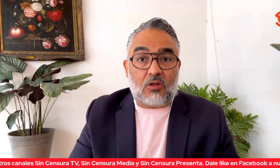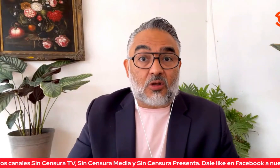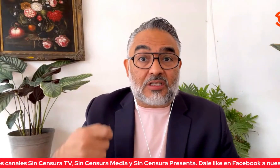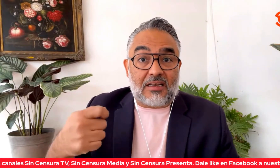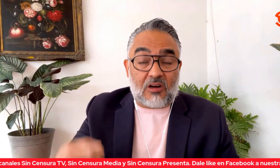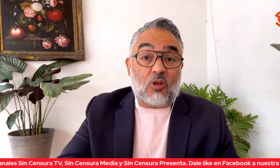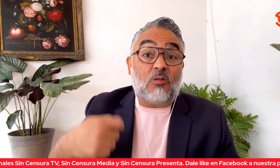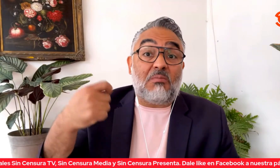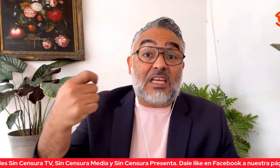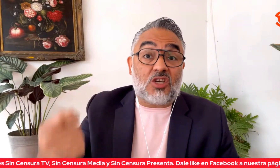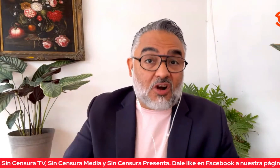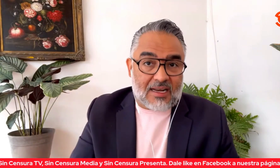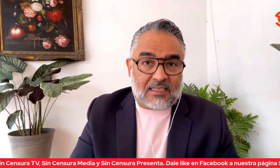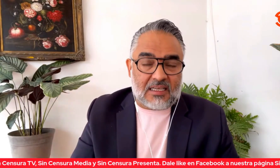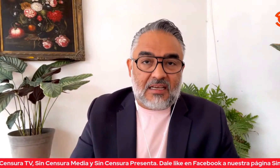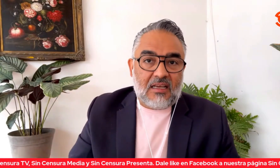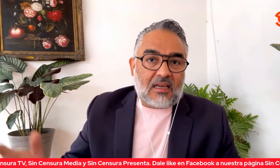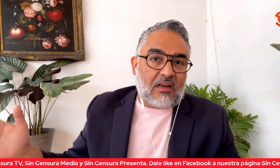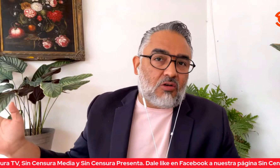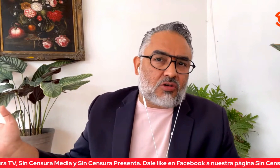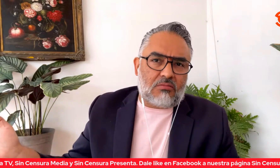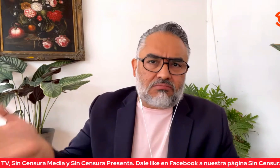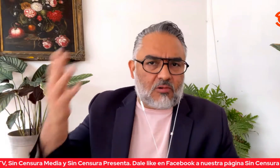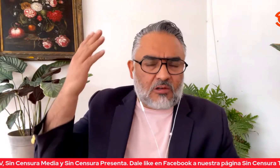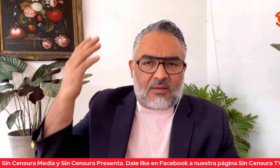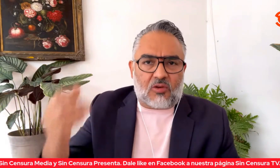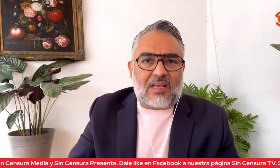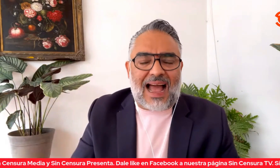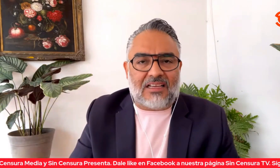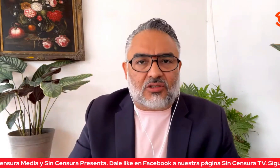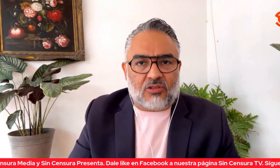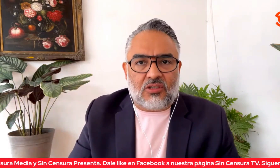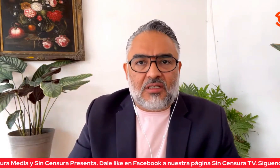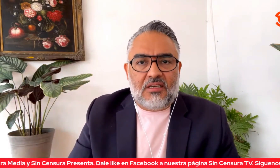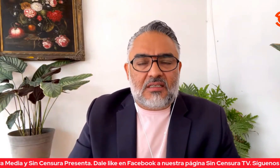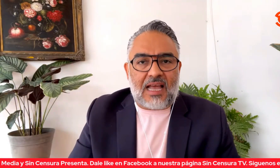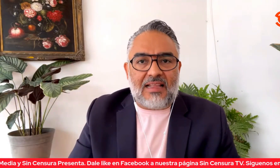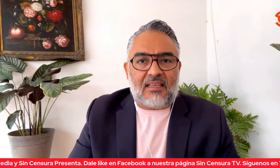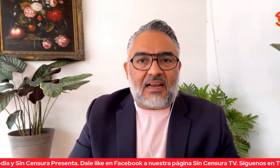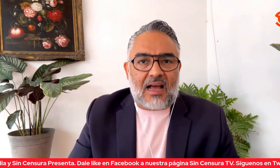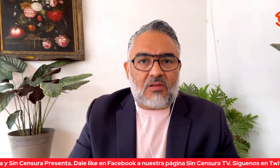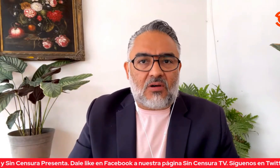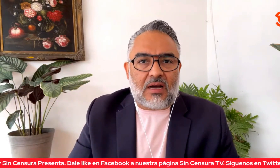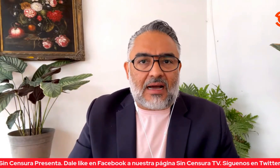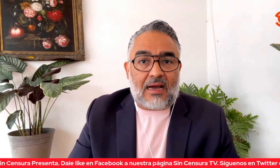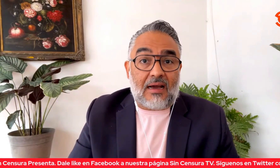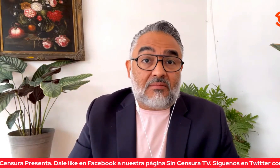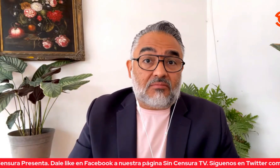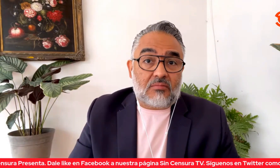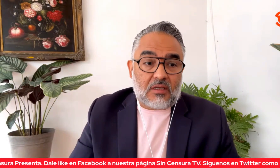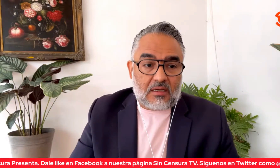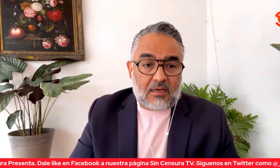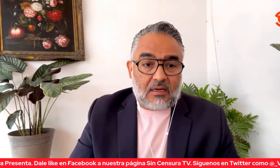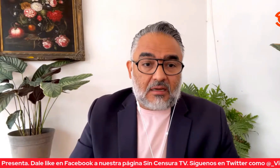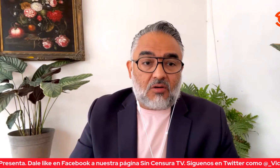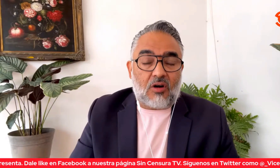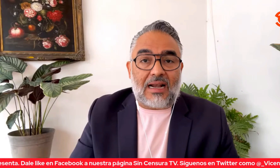quedado exhibidos los dineros, los millones que en los últimos años se ha entregado